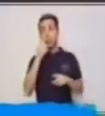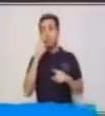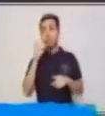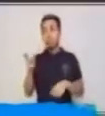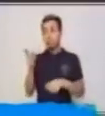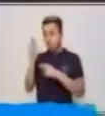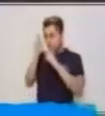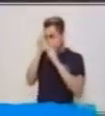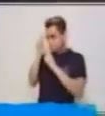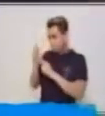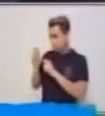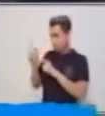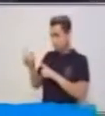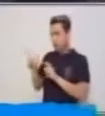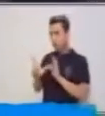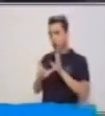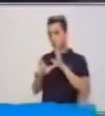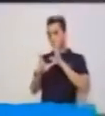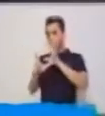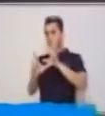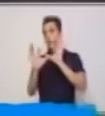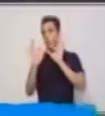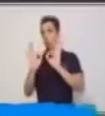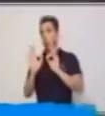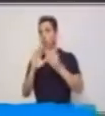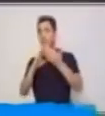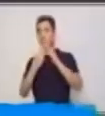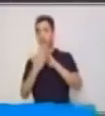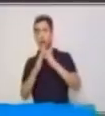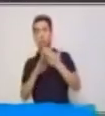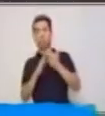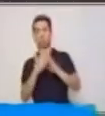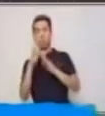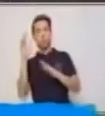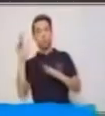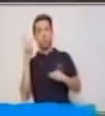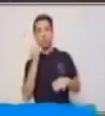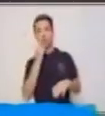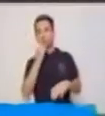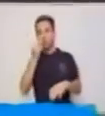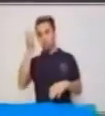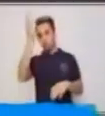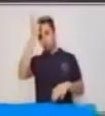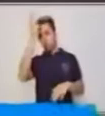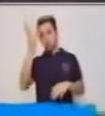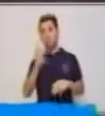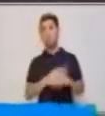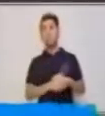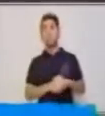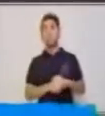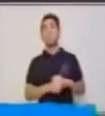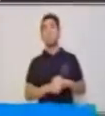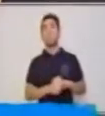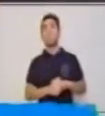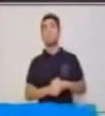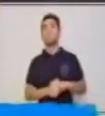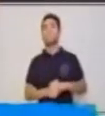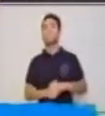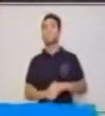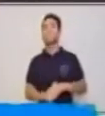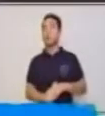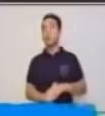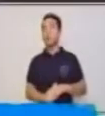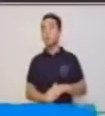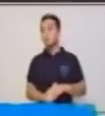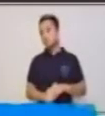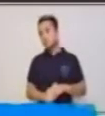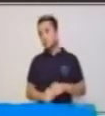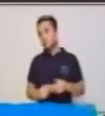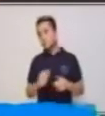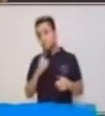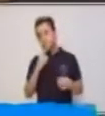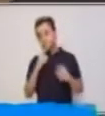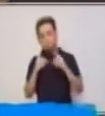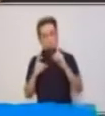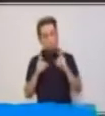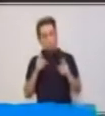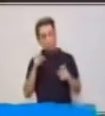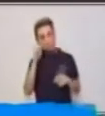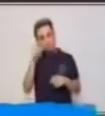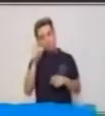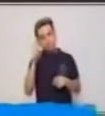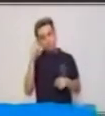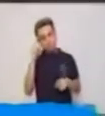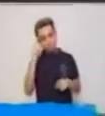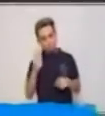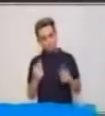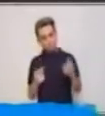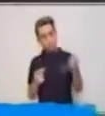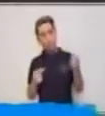comunidad. Ahora pongámonos a pensar, ¿qué historias podrían contar estos objetos? ¿Qué tienen en